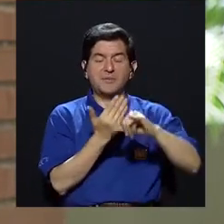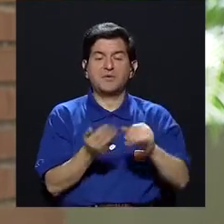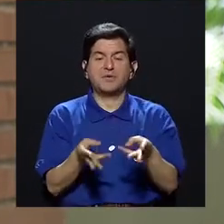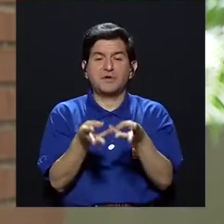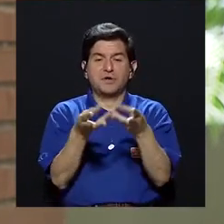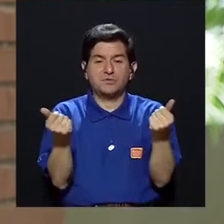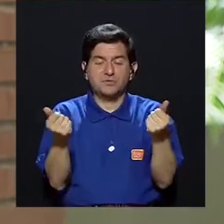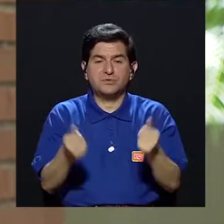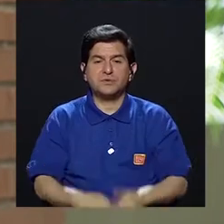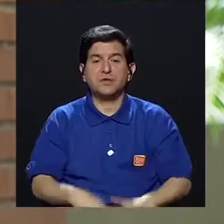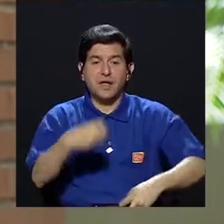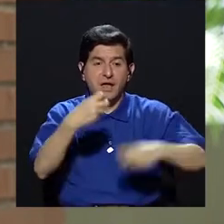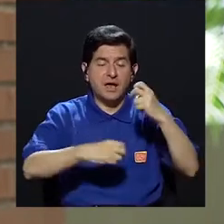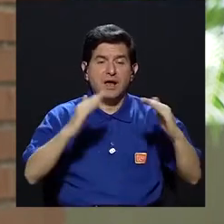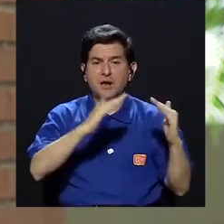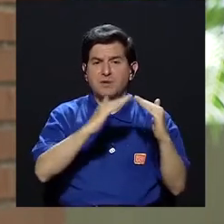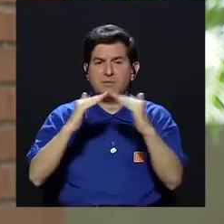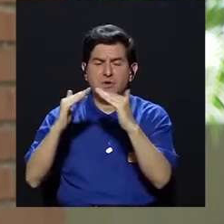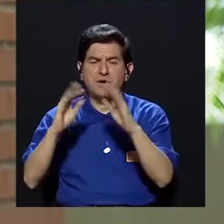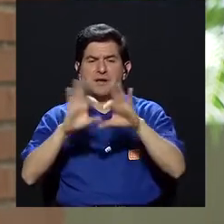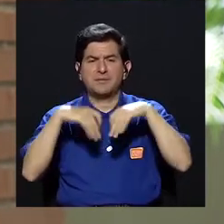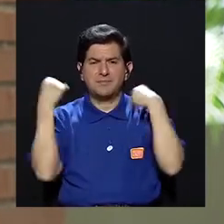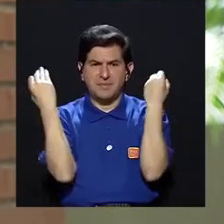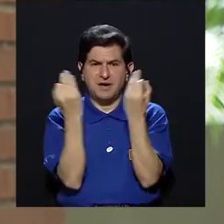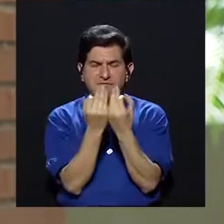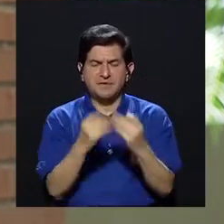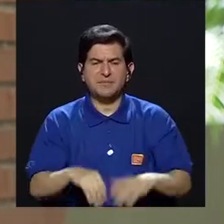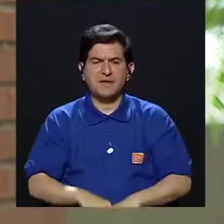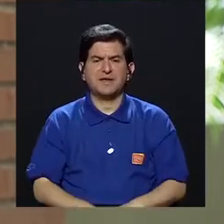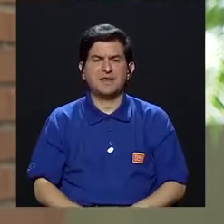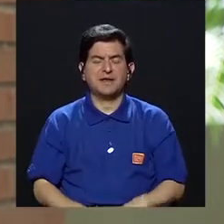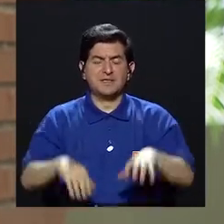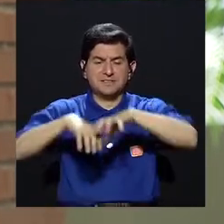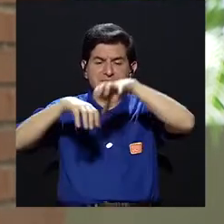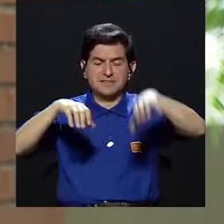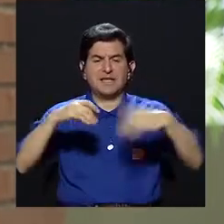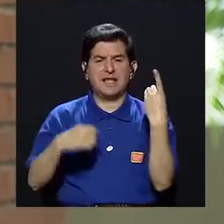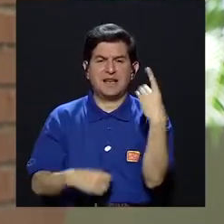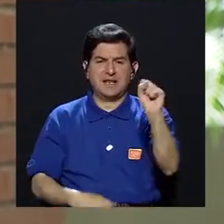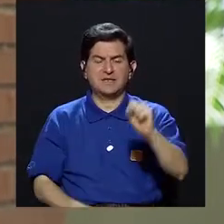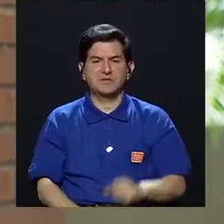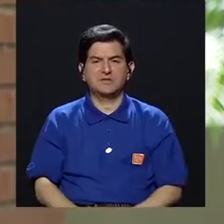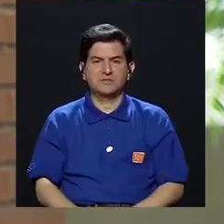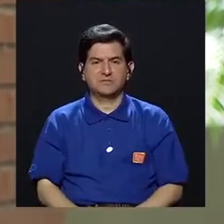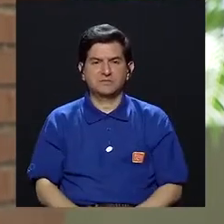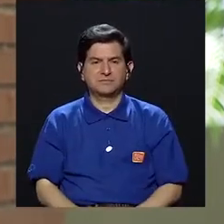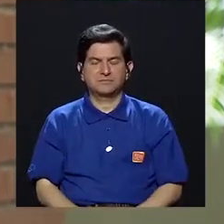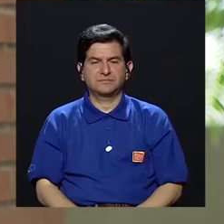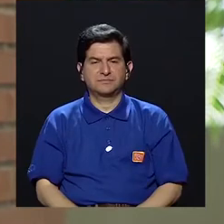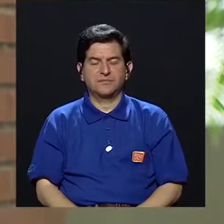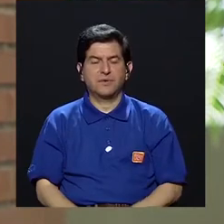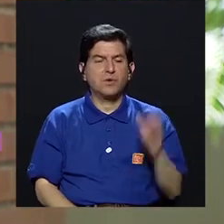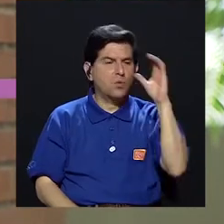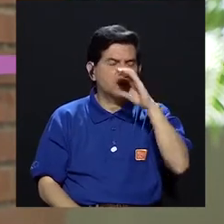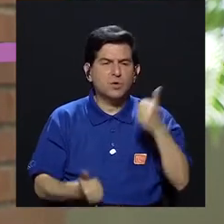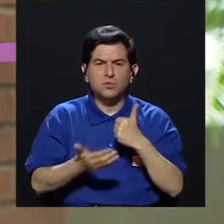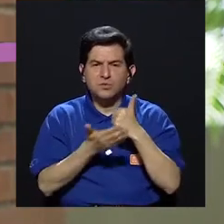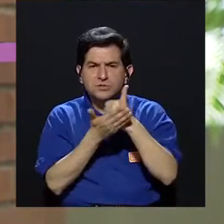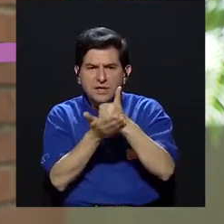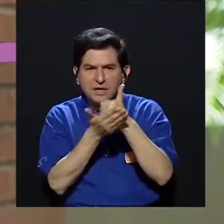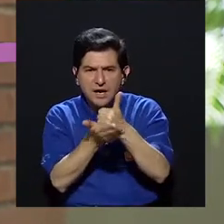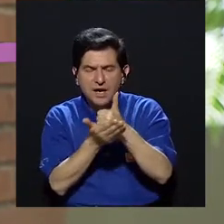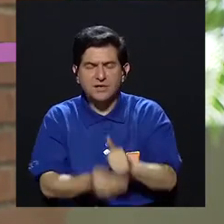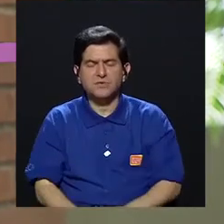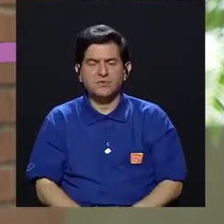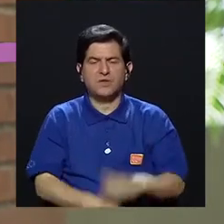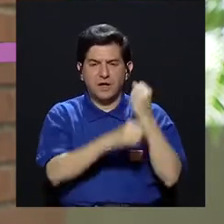va a resolver la necesidad de vivienda a familias del Cantón de Desamparados. Entonces, cuando llegan a buscar apoyo a